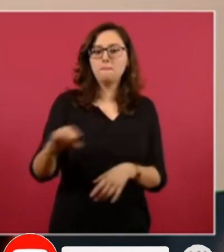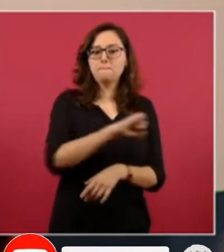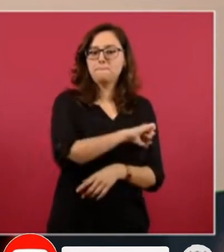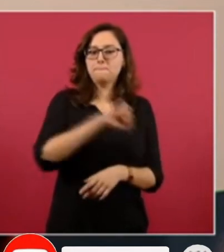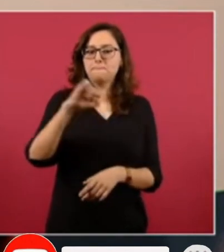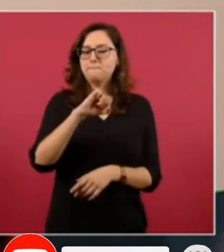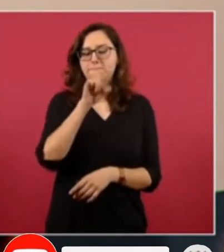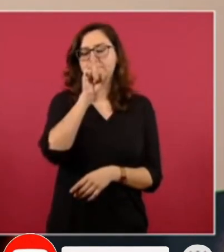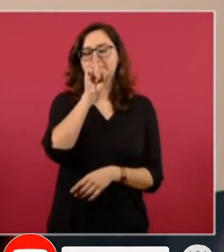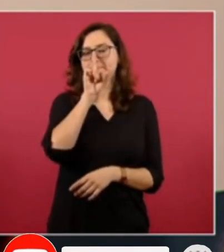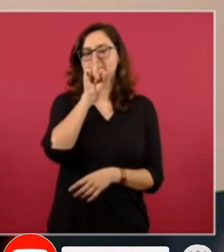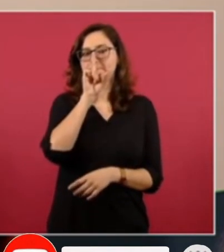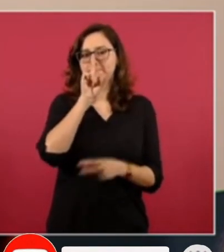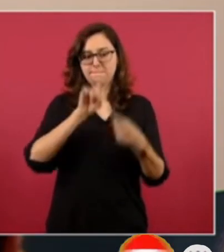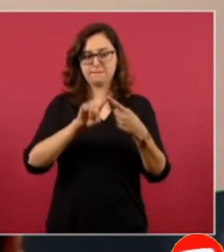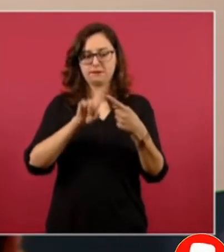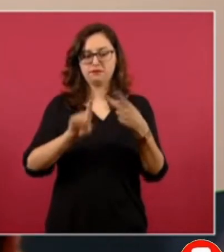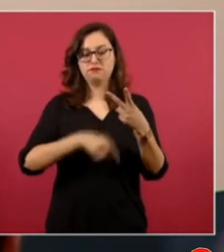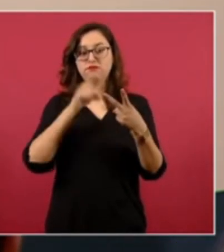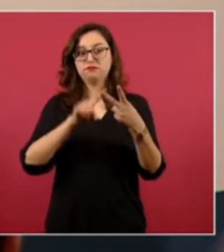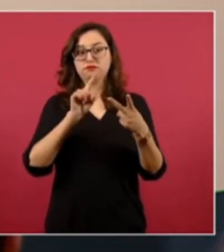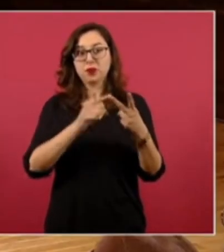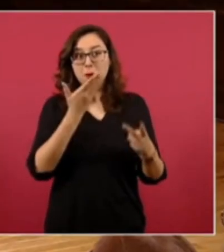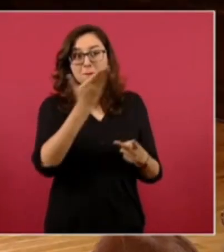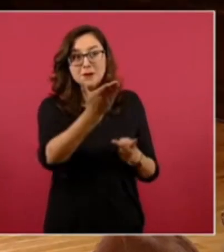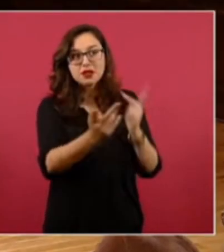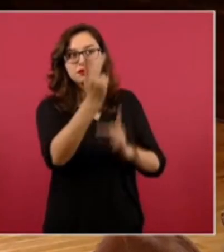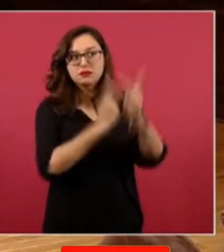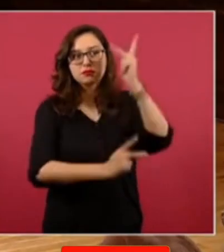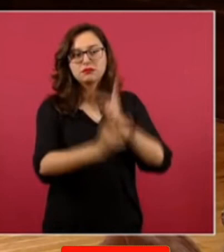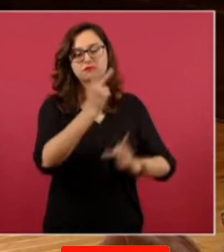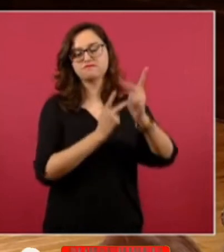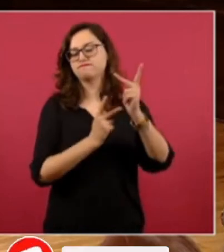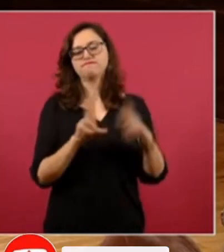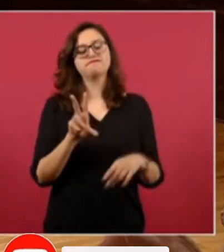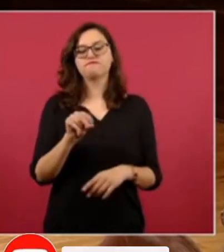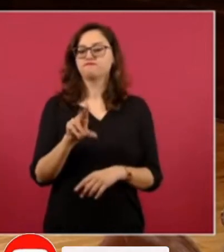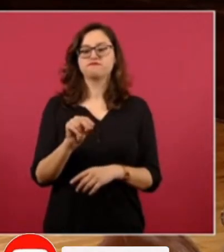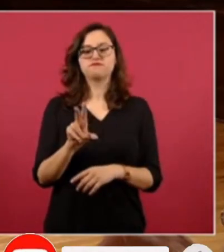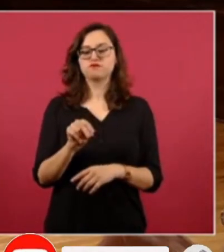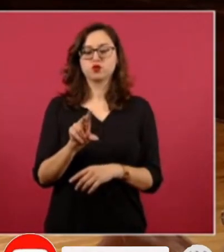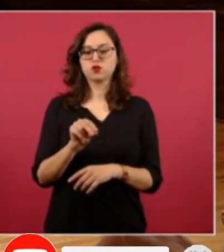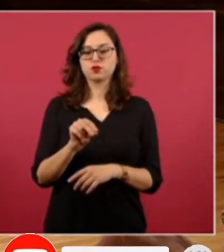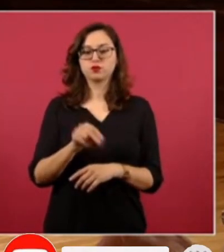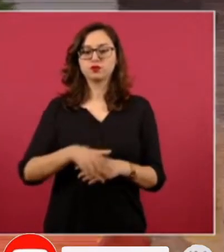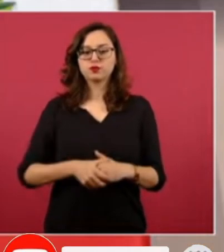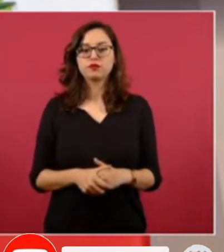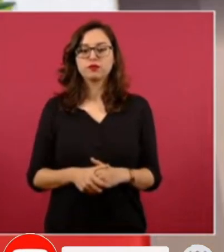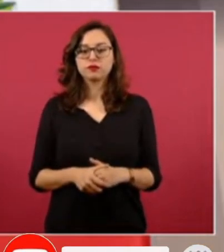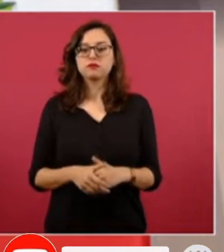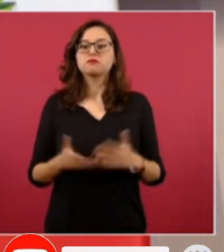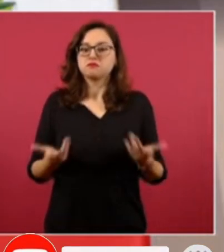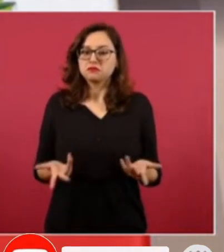de no endeudar a nuestro país. Y esto se